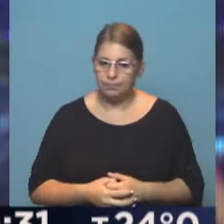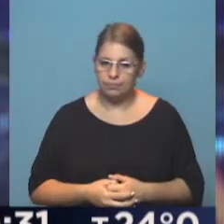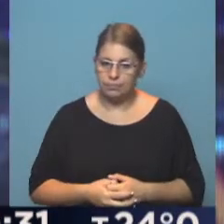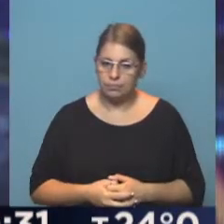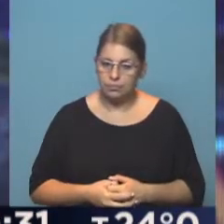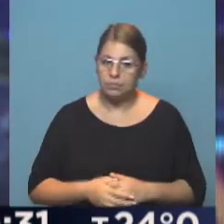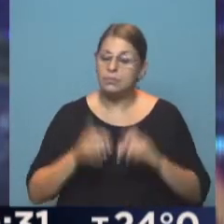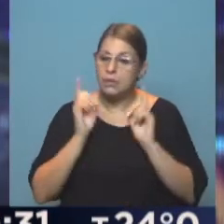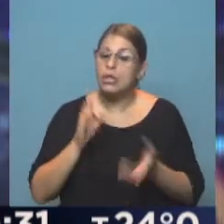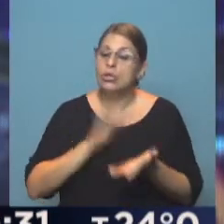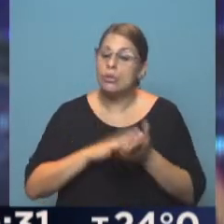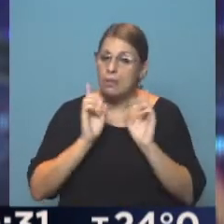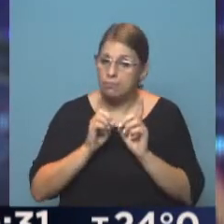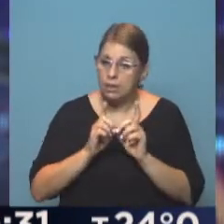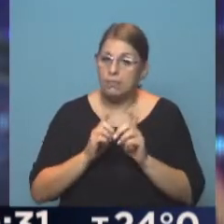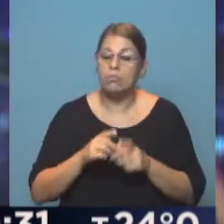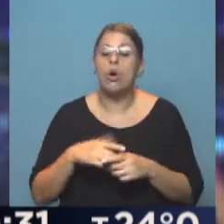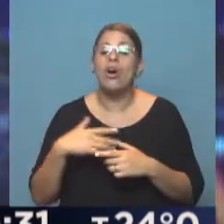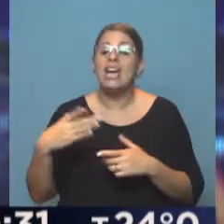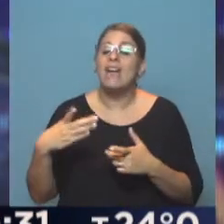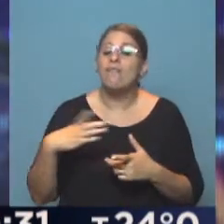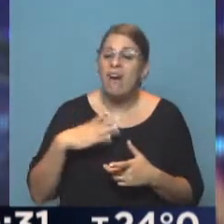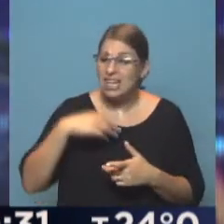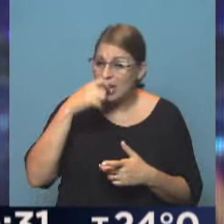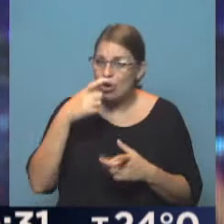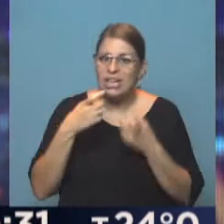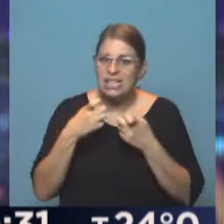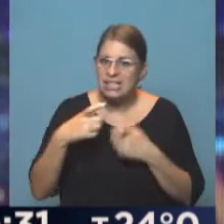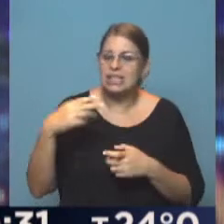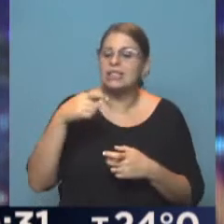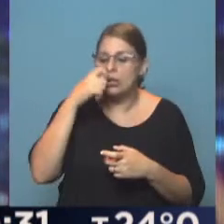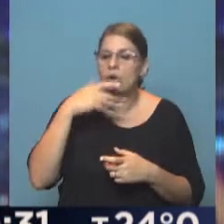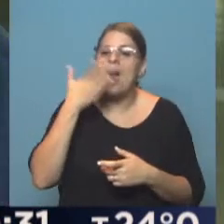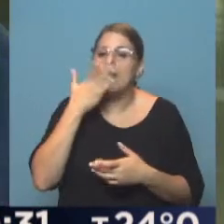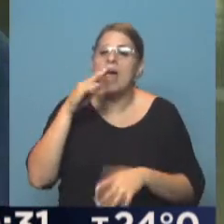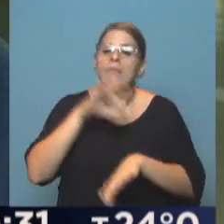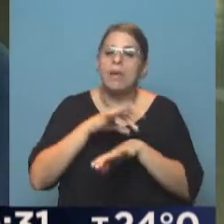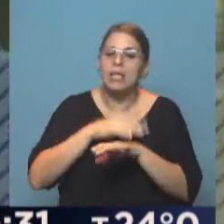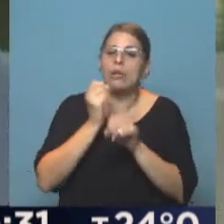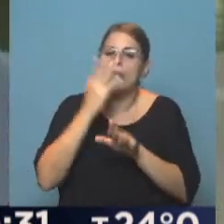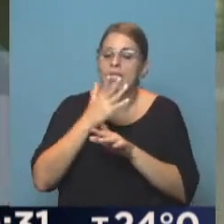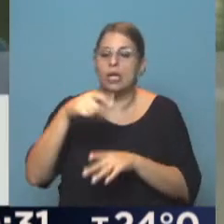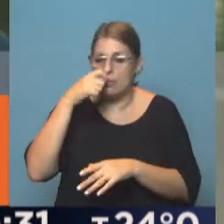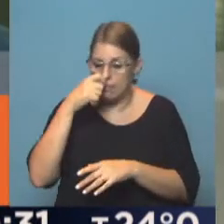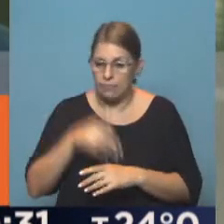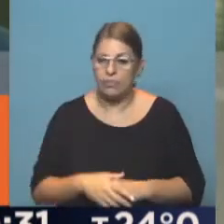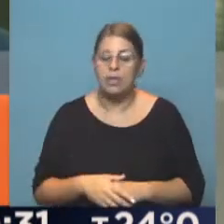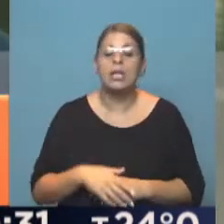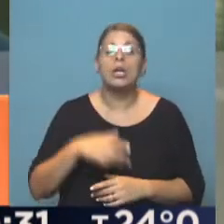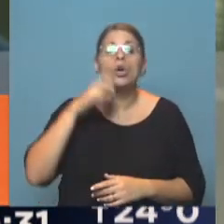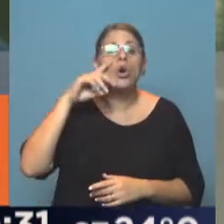y justamente sobre este síndrome de abstinencia de gerardo bilis hablamos con un médico toxicológico acaso la cocaína es bastante